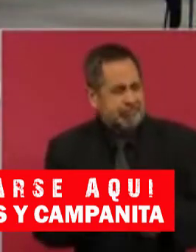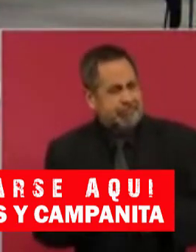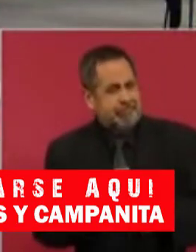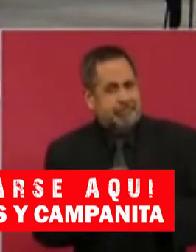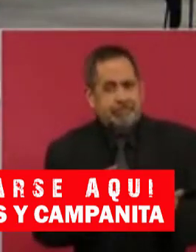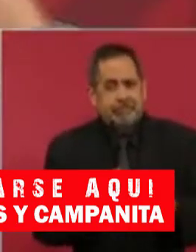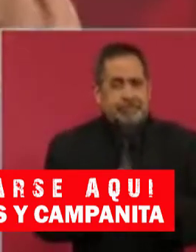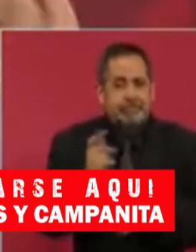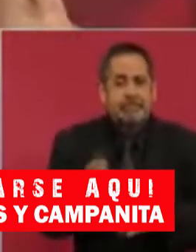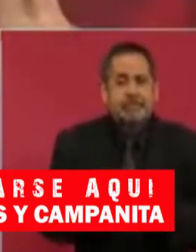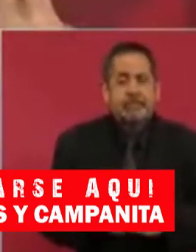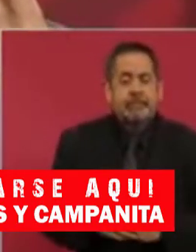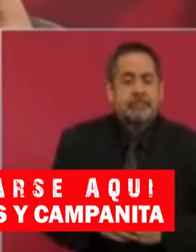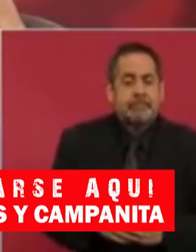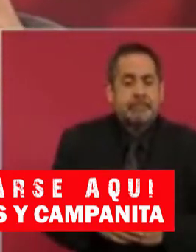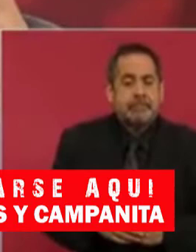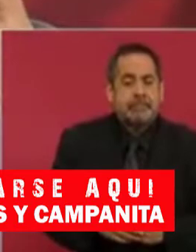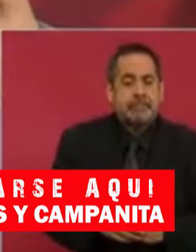¿Por qué?